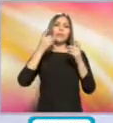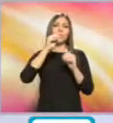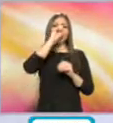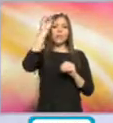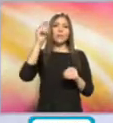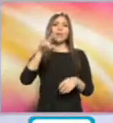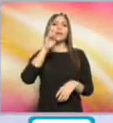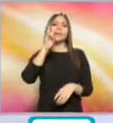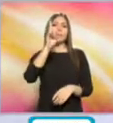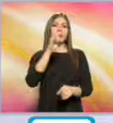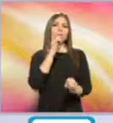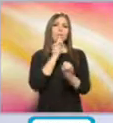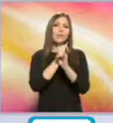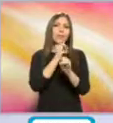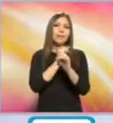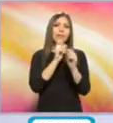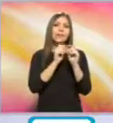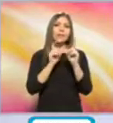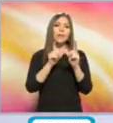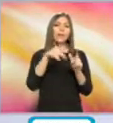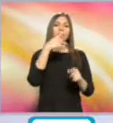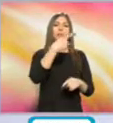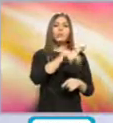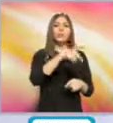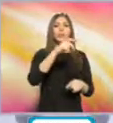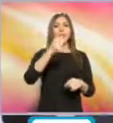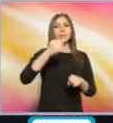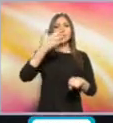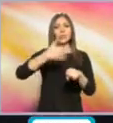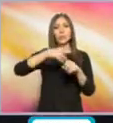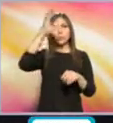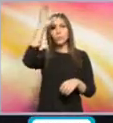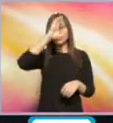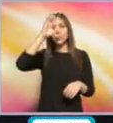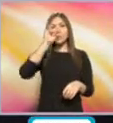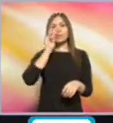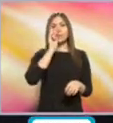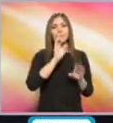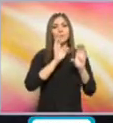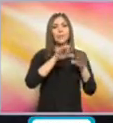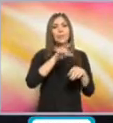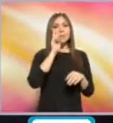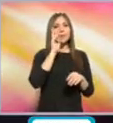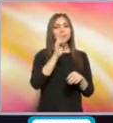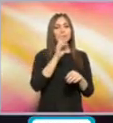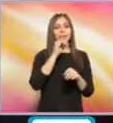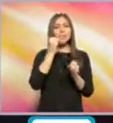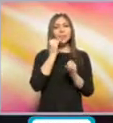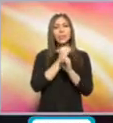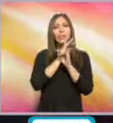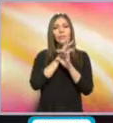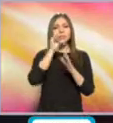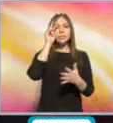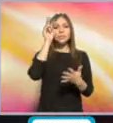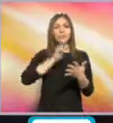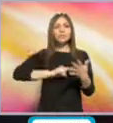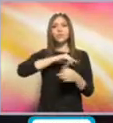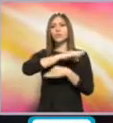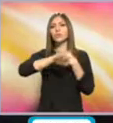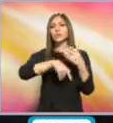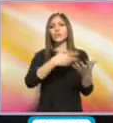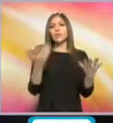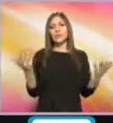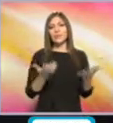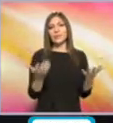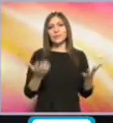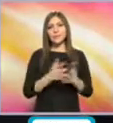a nuestras redes sociales y a la página de la Secretaría para que puedan Pues para que puedan ver todo detalles, lo que estamos haciendo. Así es. Sí. Uh-huh. Bueno,